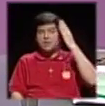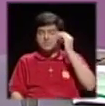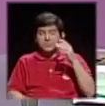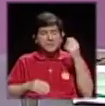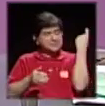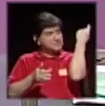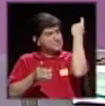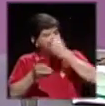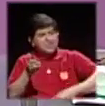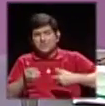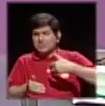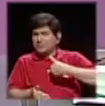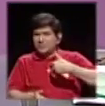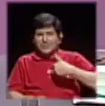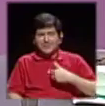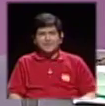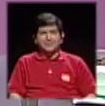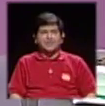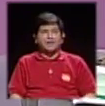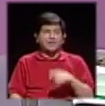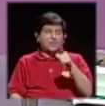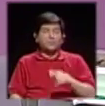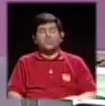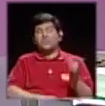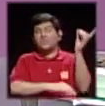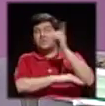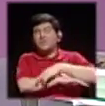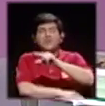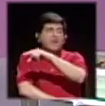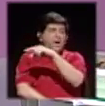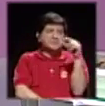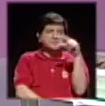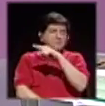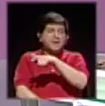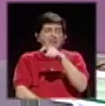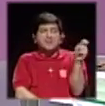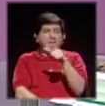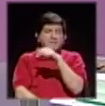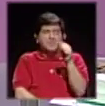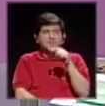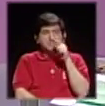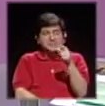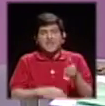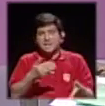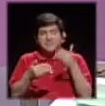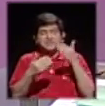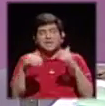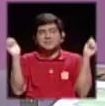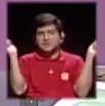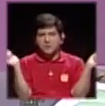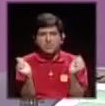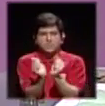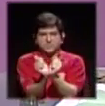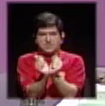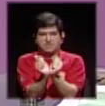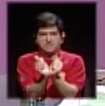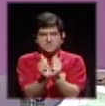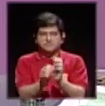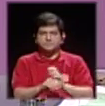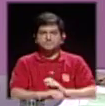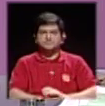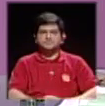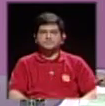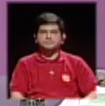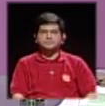cruel que vivieron durante cuántos días, semanas, meses, en las que estuvieron prácticamente esclavizadas, ¿no?